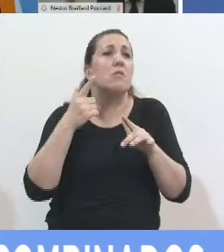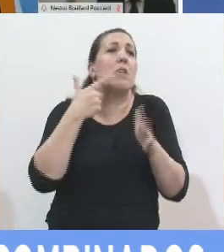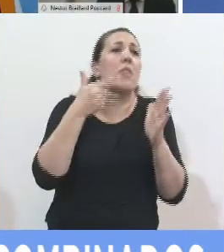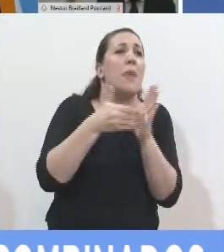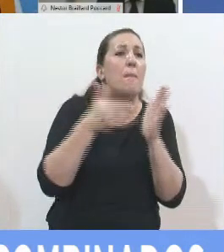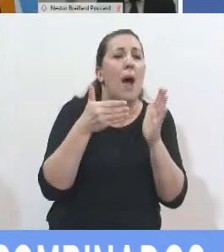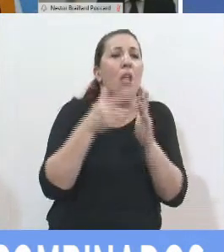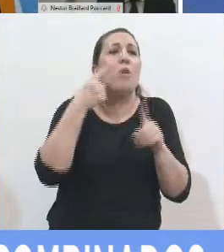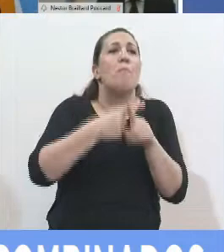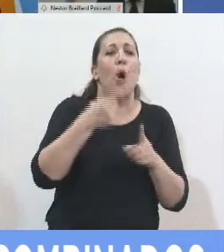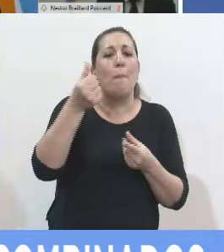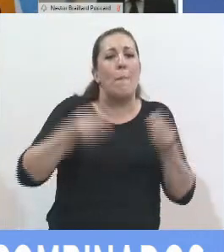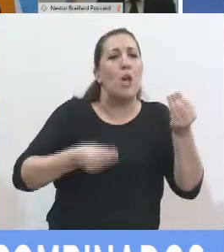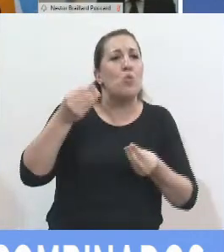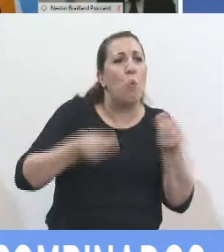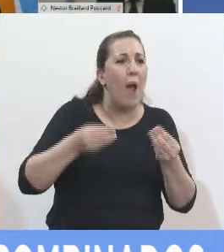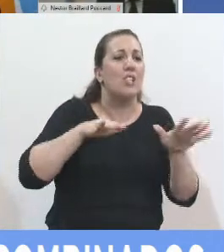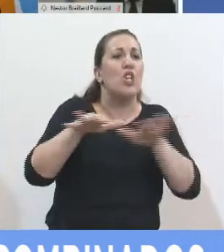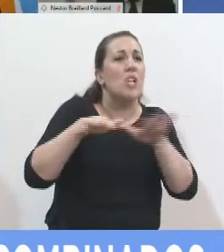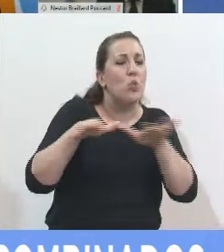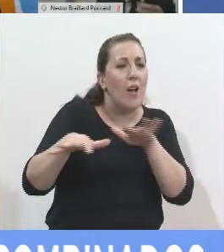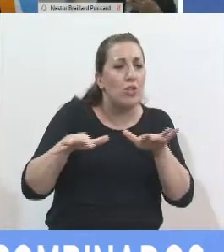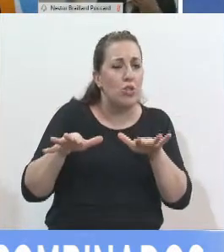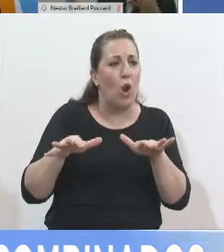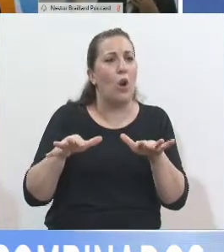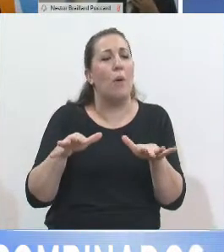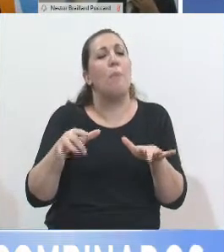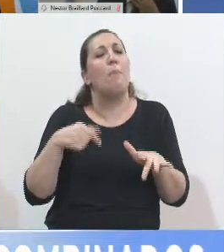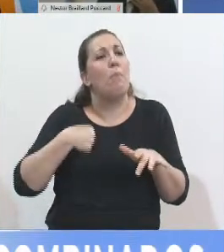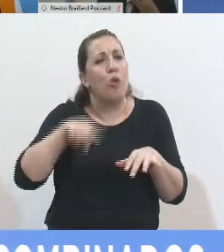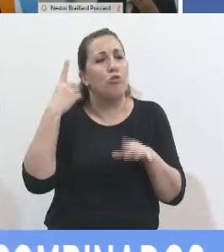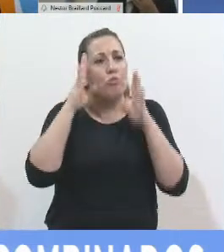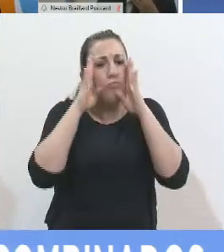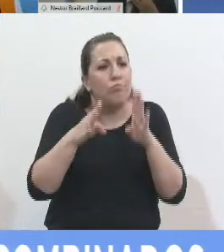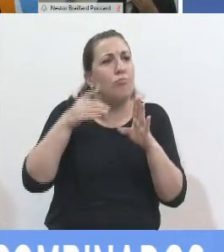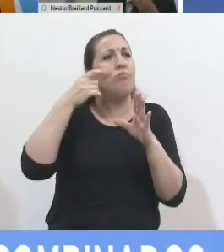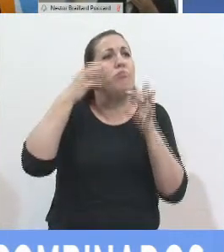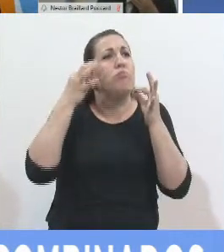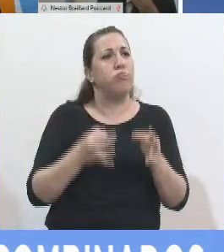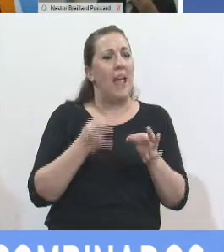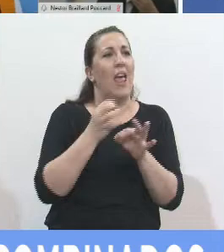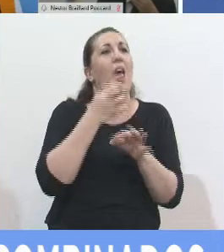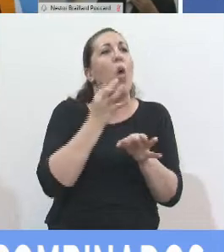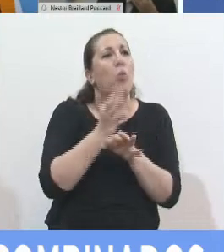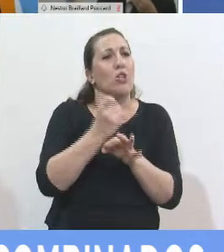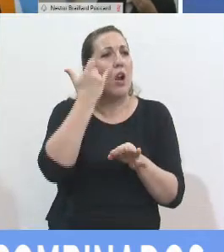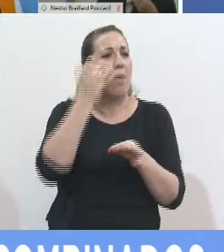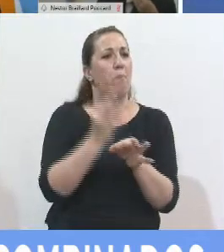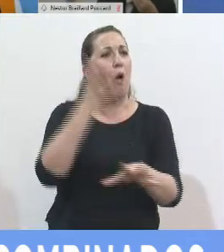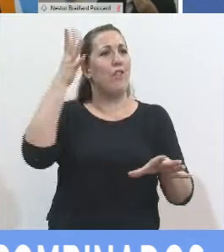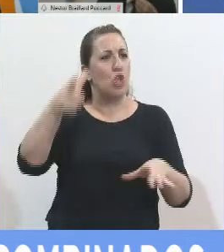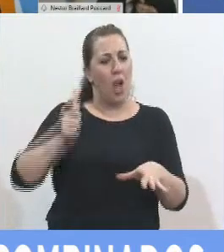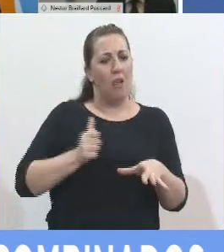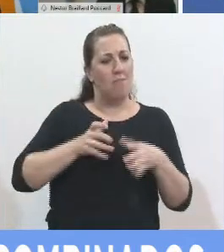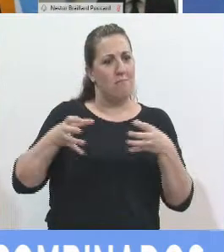situaciones presupuestarias, pero profundizando en la educación y la profesionalidad, como dije, de nuestras Fuerzas